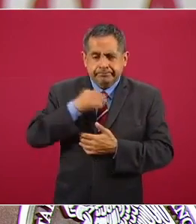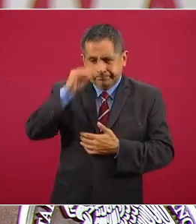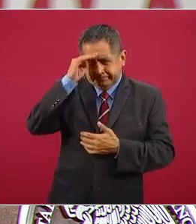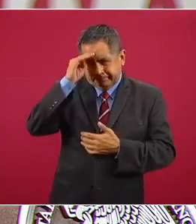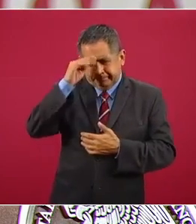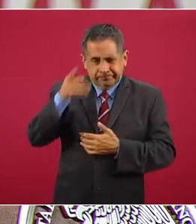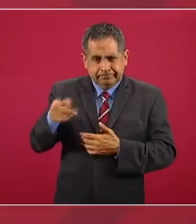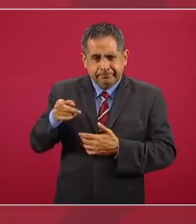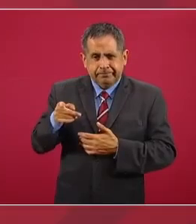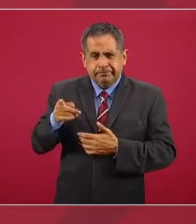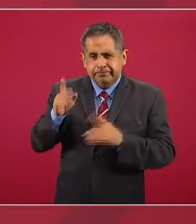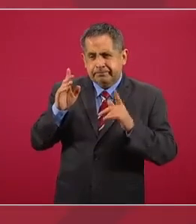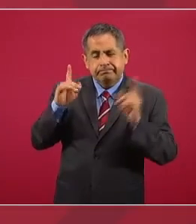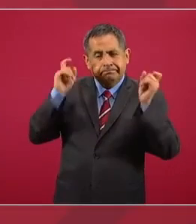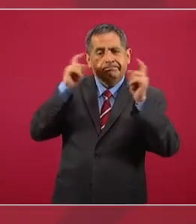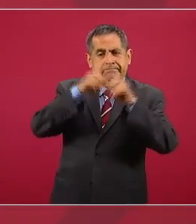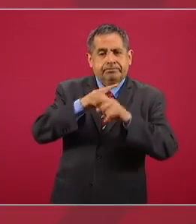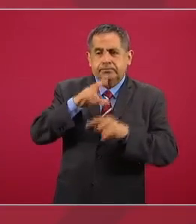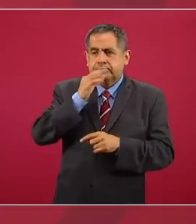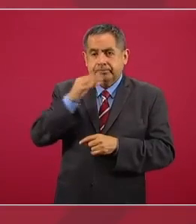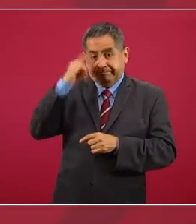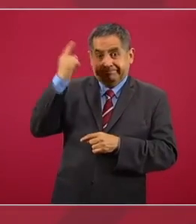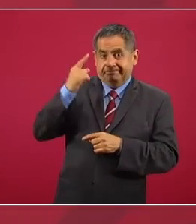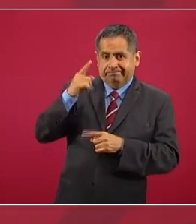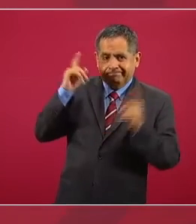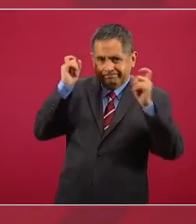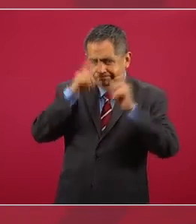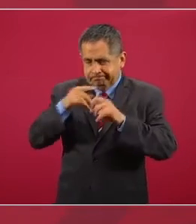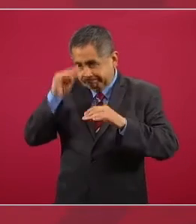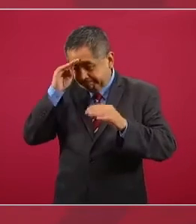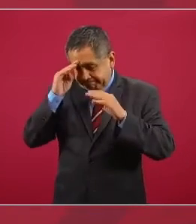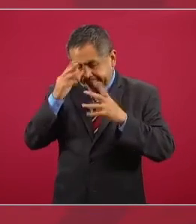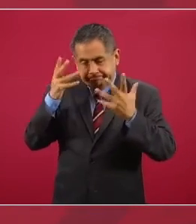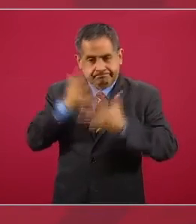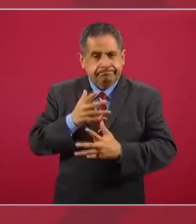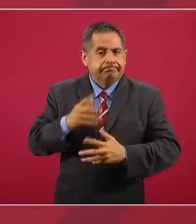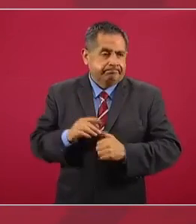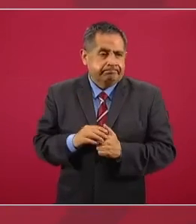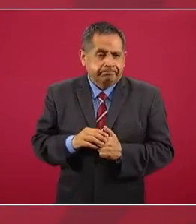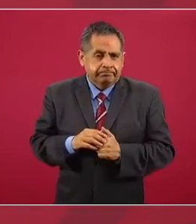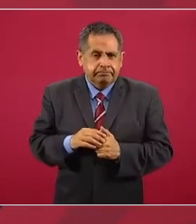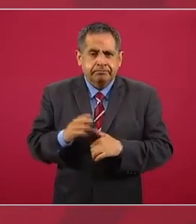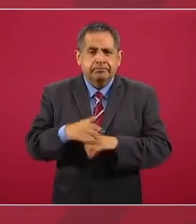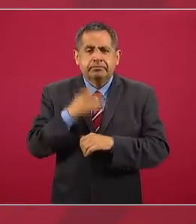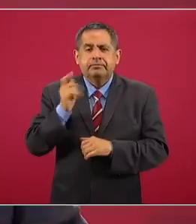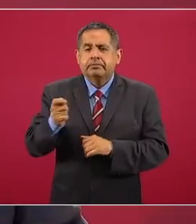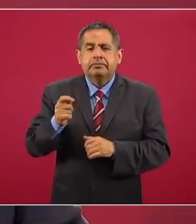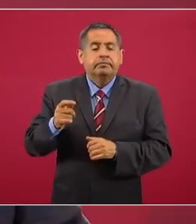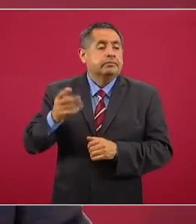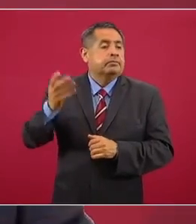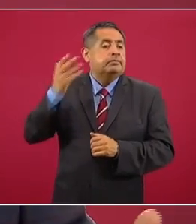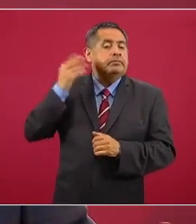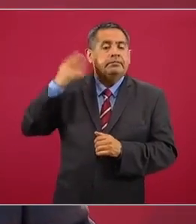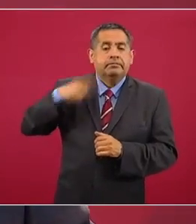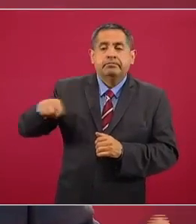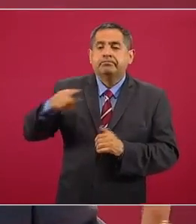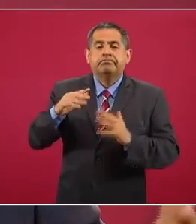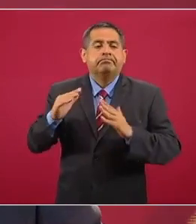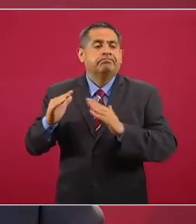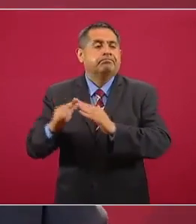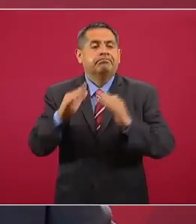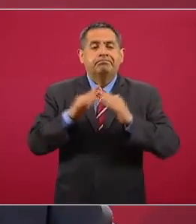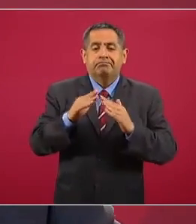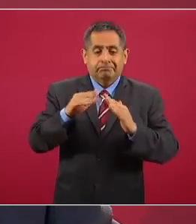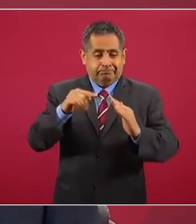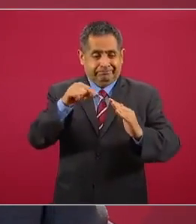es más allá, es más complejo de lo que nosotros suponemos, porque se construyeron viviendas